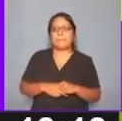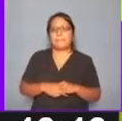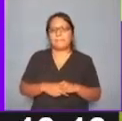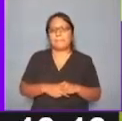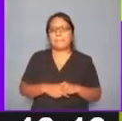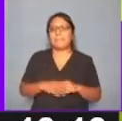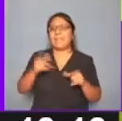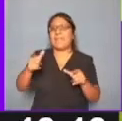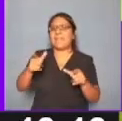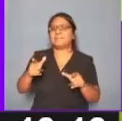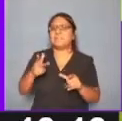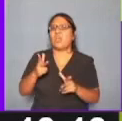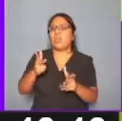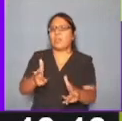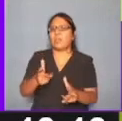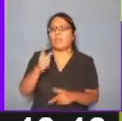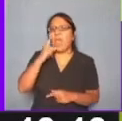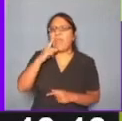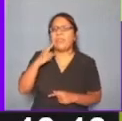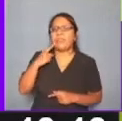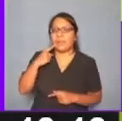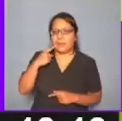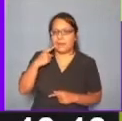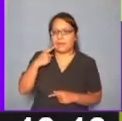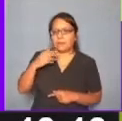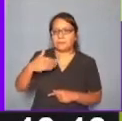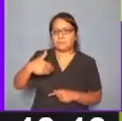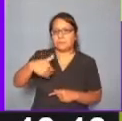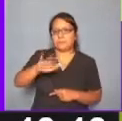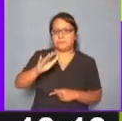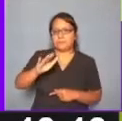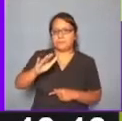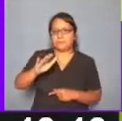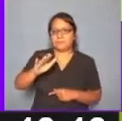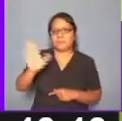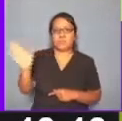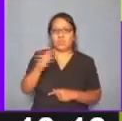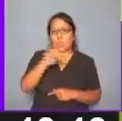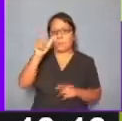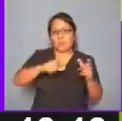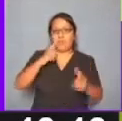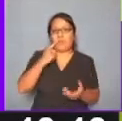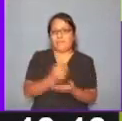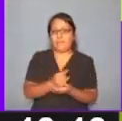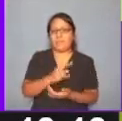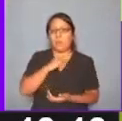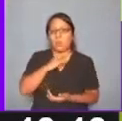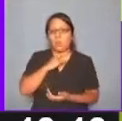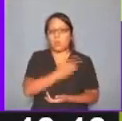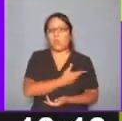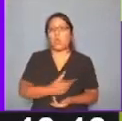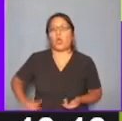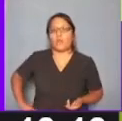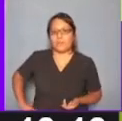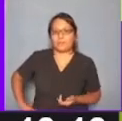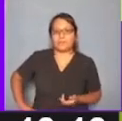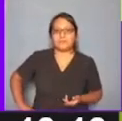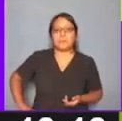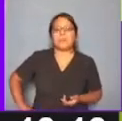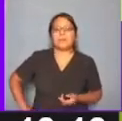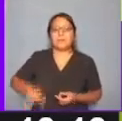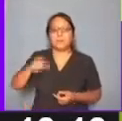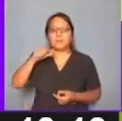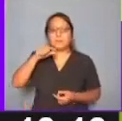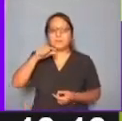la fecha para dar el mensaje al pueblo jujeño por parte del gobernador de la provincia, Carlos Adir,